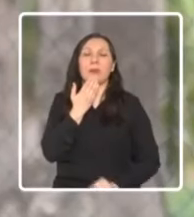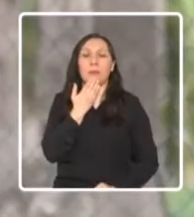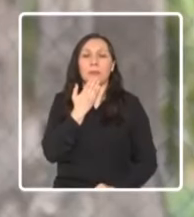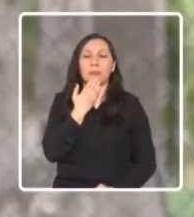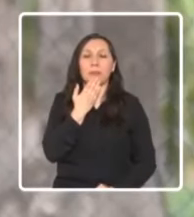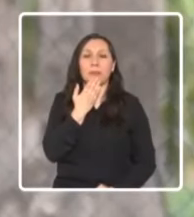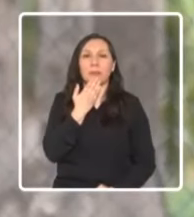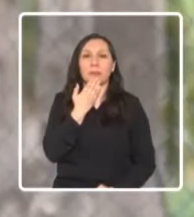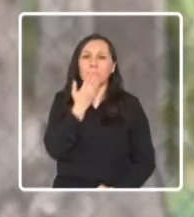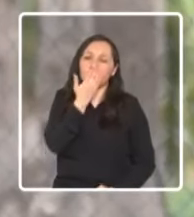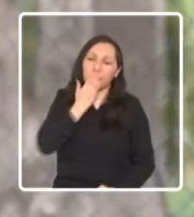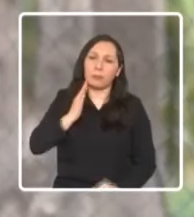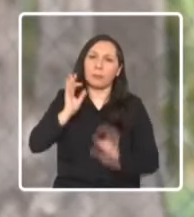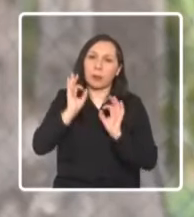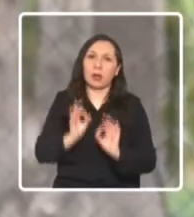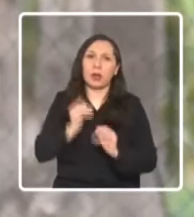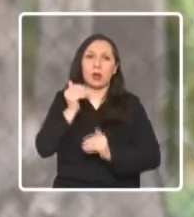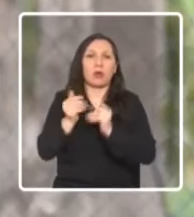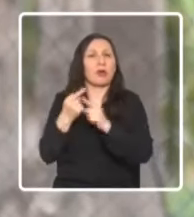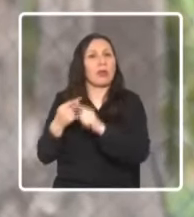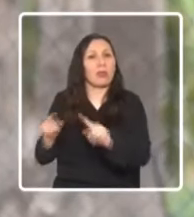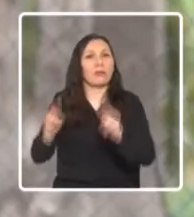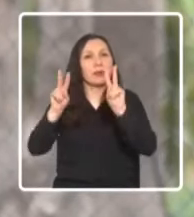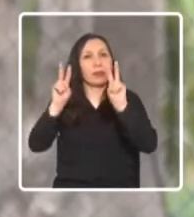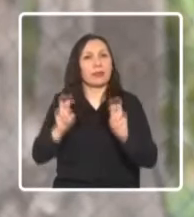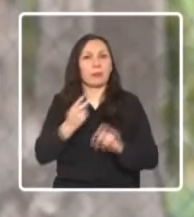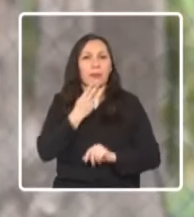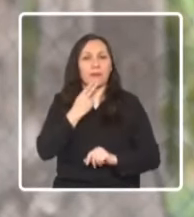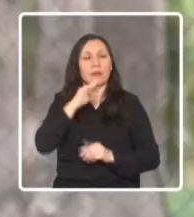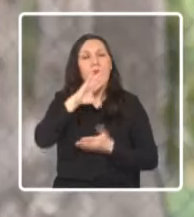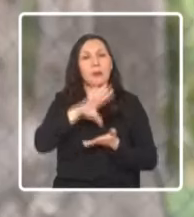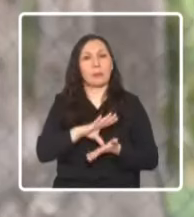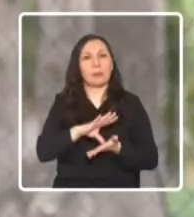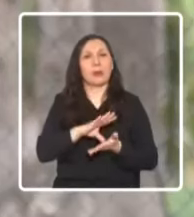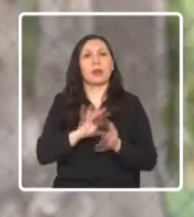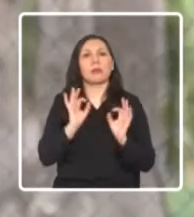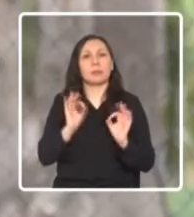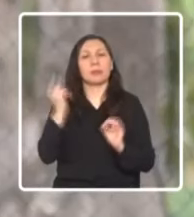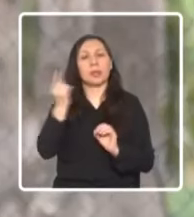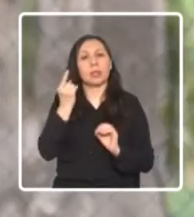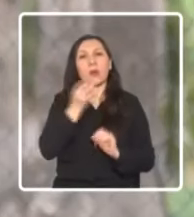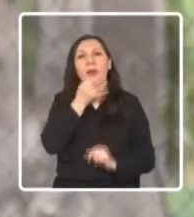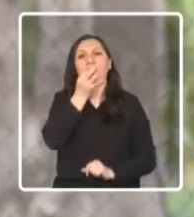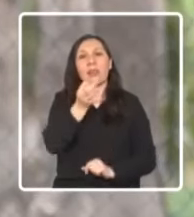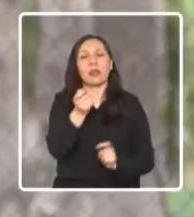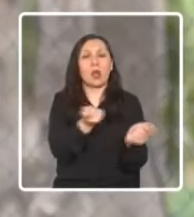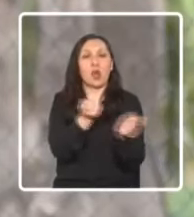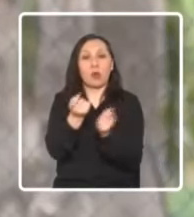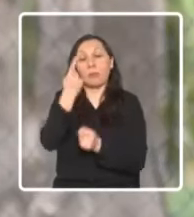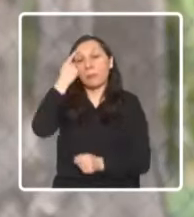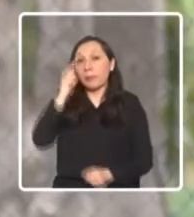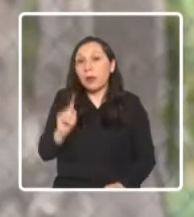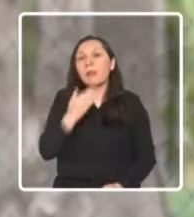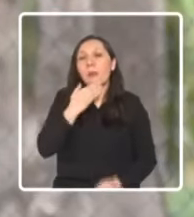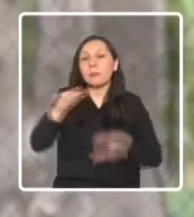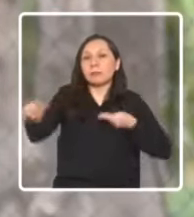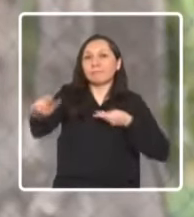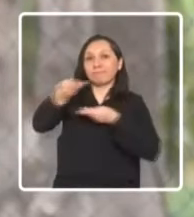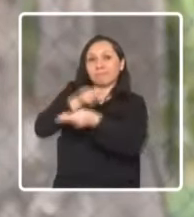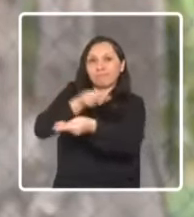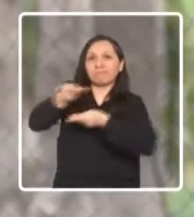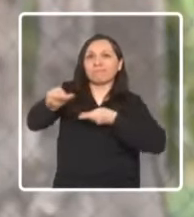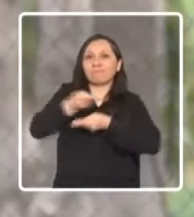presidente Boric. Mejorar los diferentes aspectos de la vida de nuestro país, en particular en este caso en lo que se refiere a lo económico, pero también con